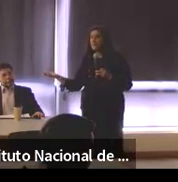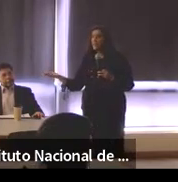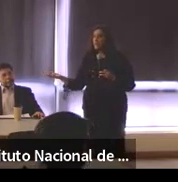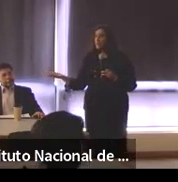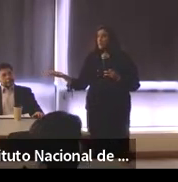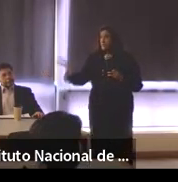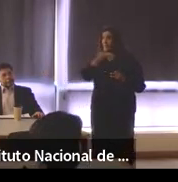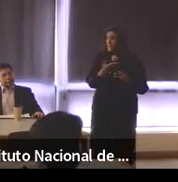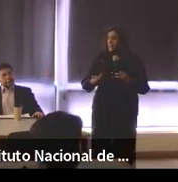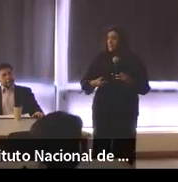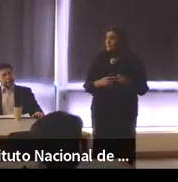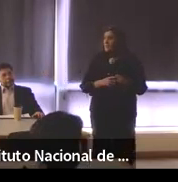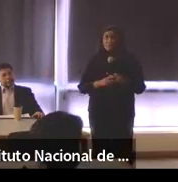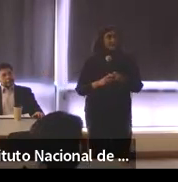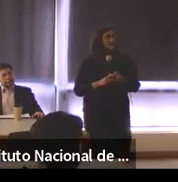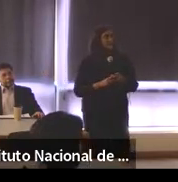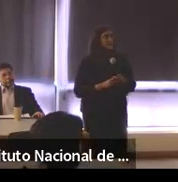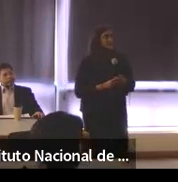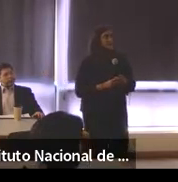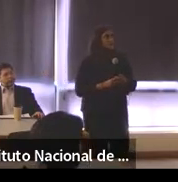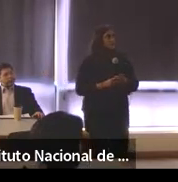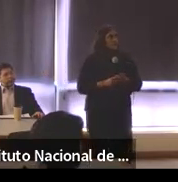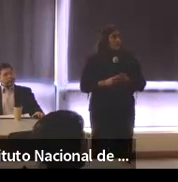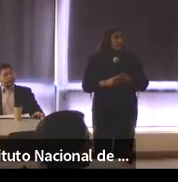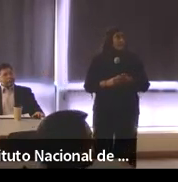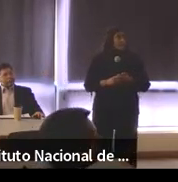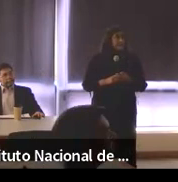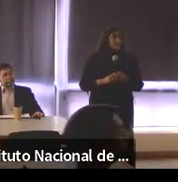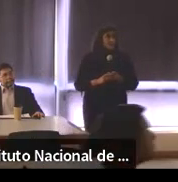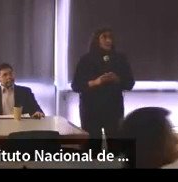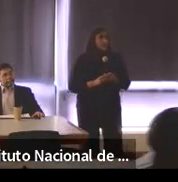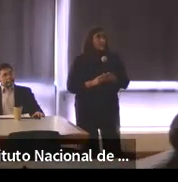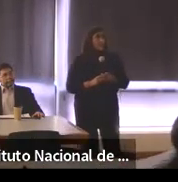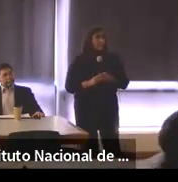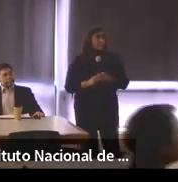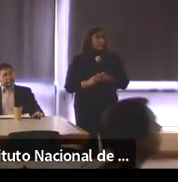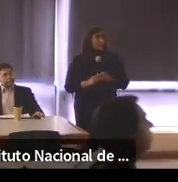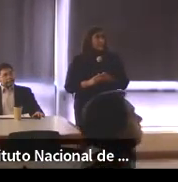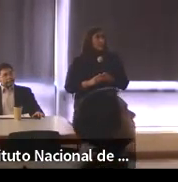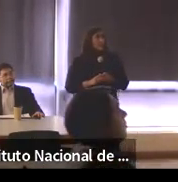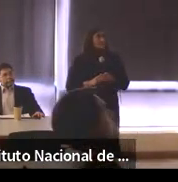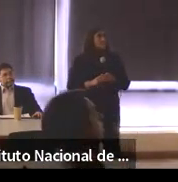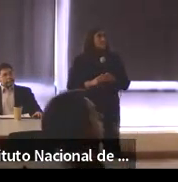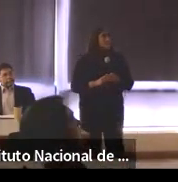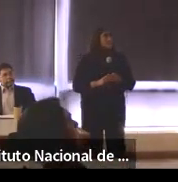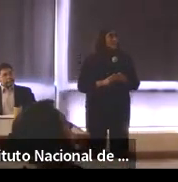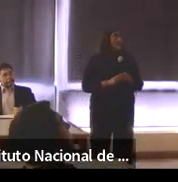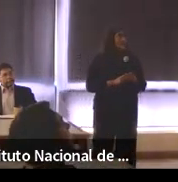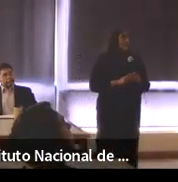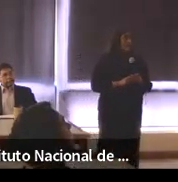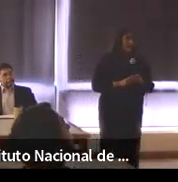Entonces genera conflicto y tiene que ver con la planificación y tienes que reconocer obviamente Cuáles